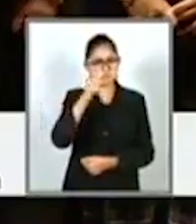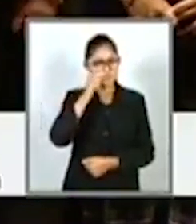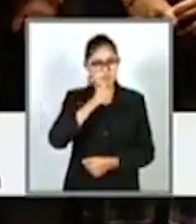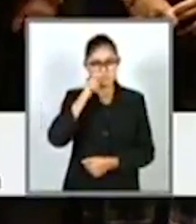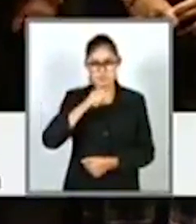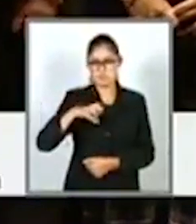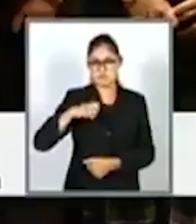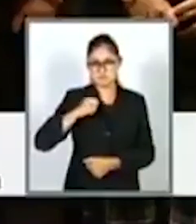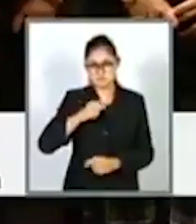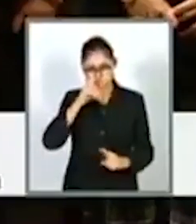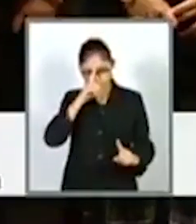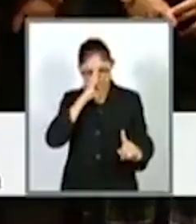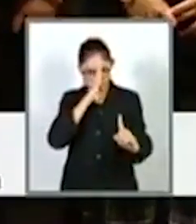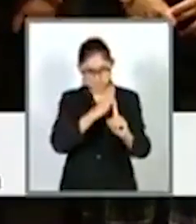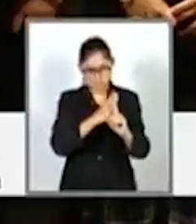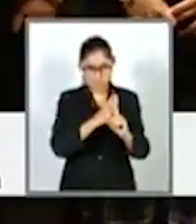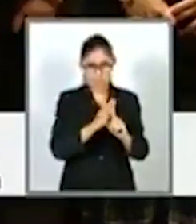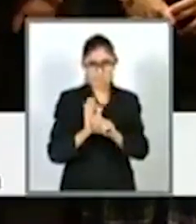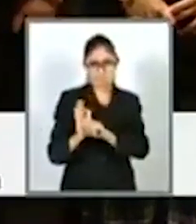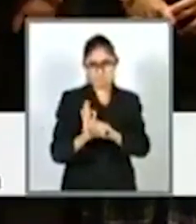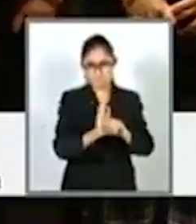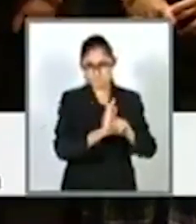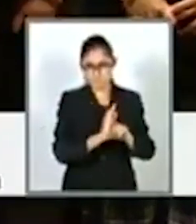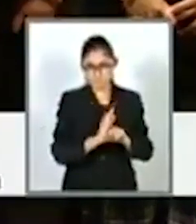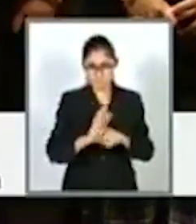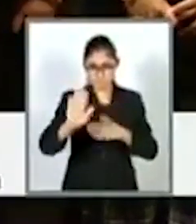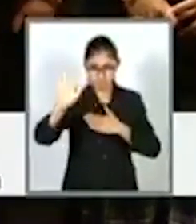bien y prosperidad de la unión